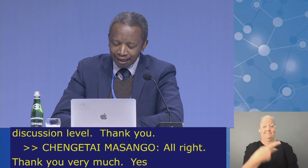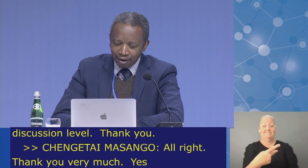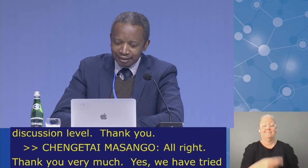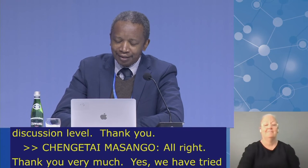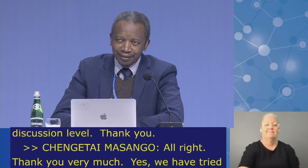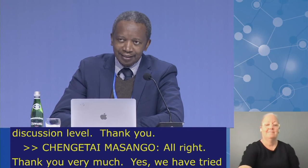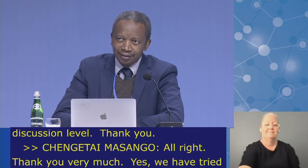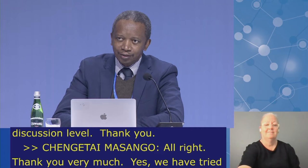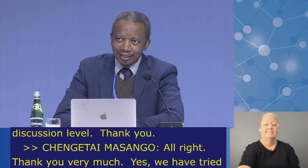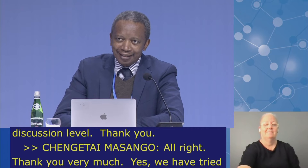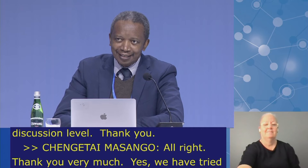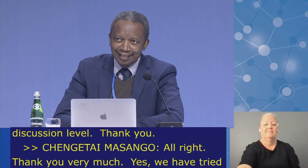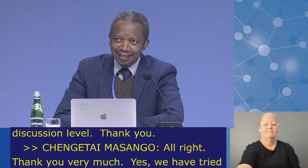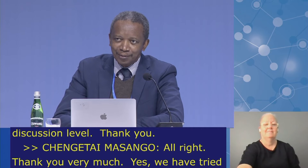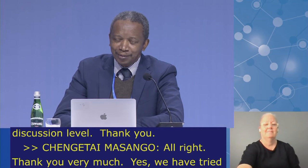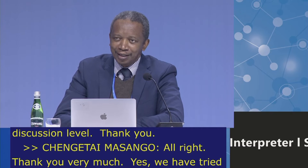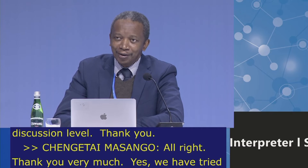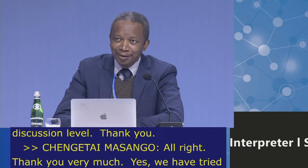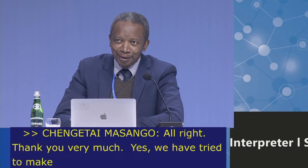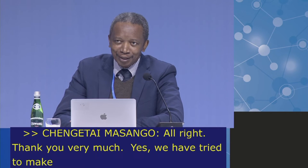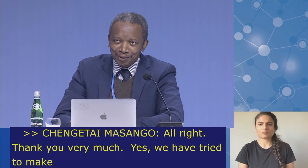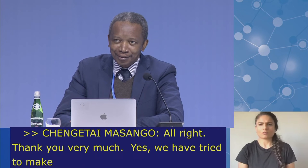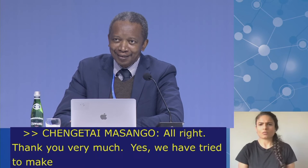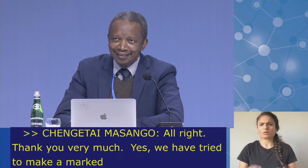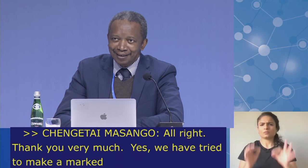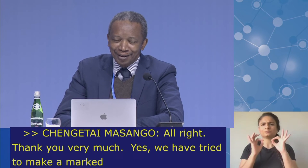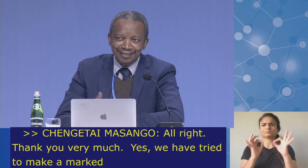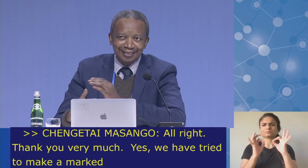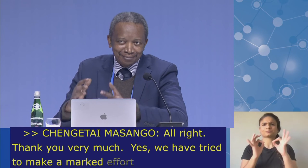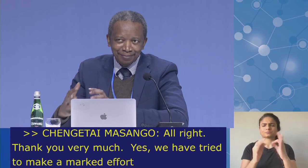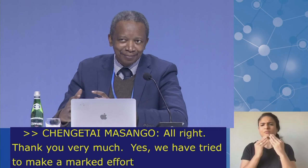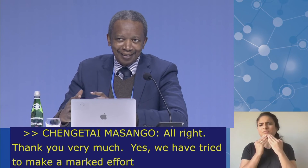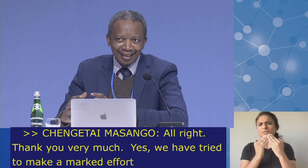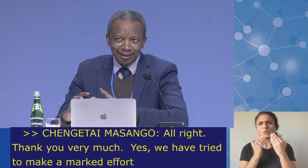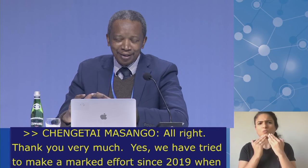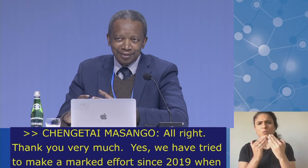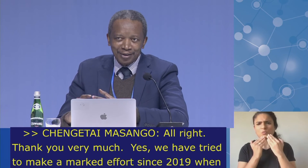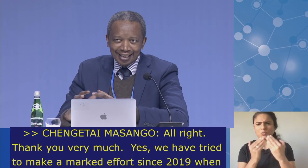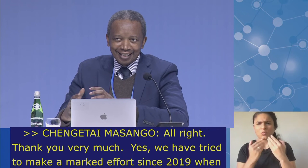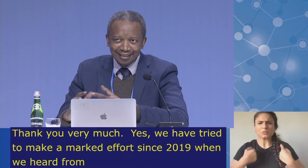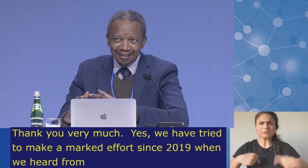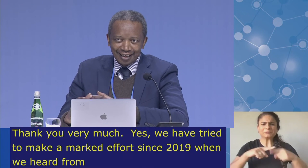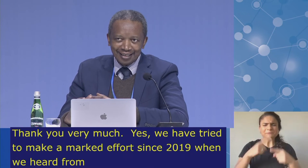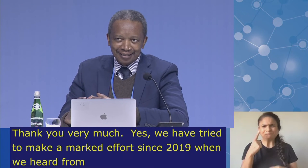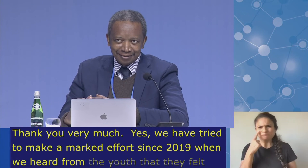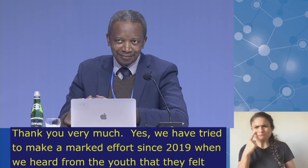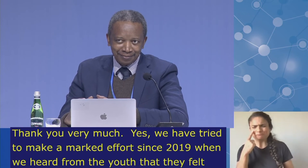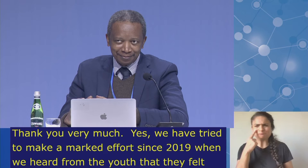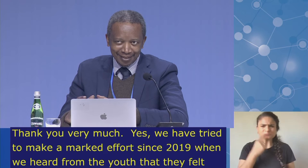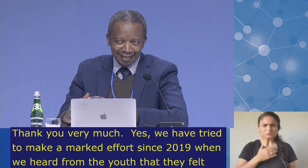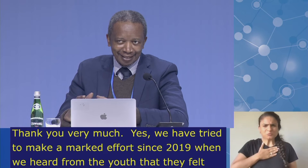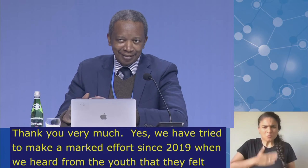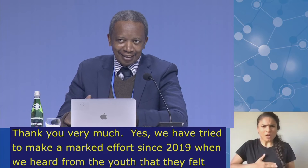en interacción directa con parlamentarios. Sí, muchas gracias por esta opinión. Desde